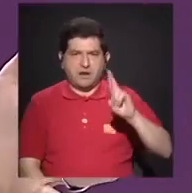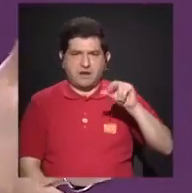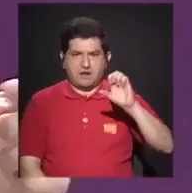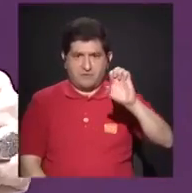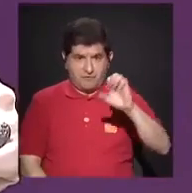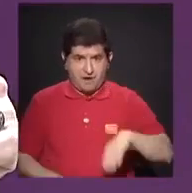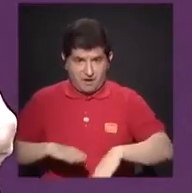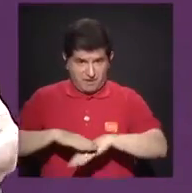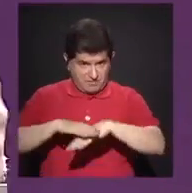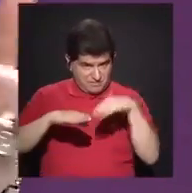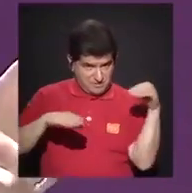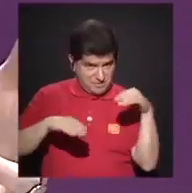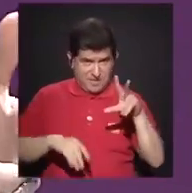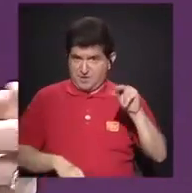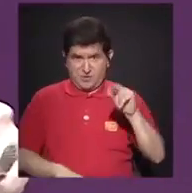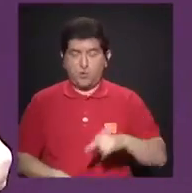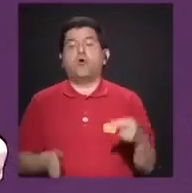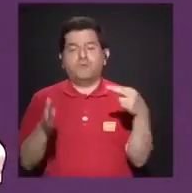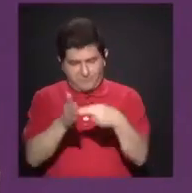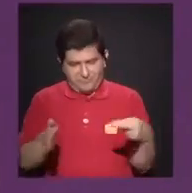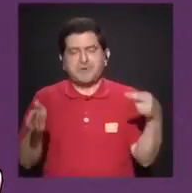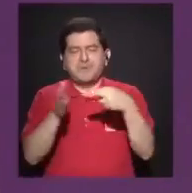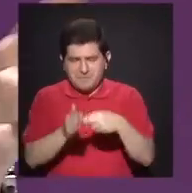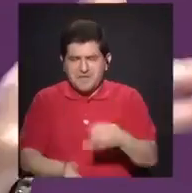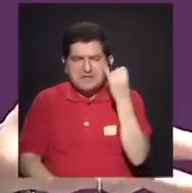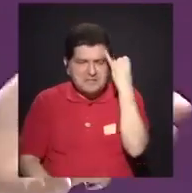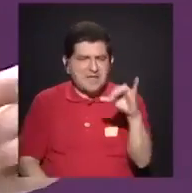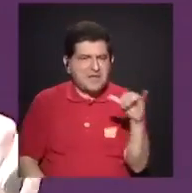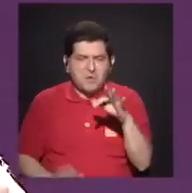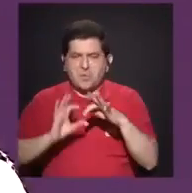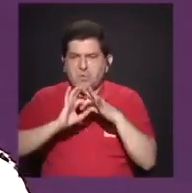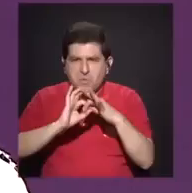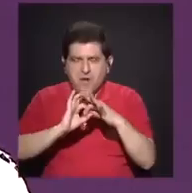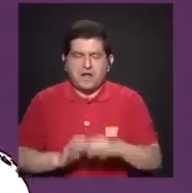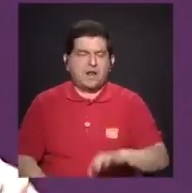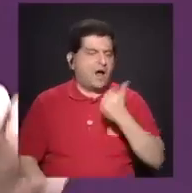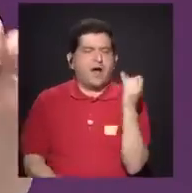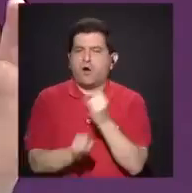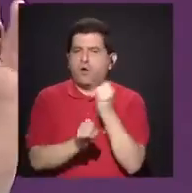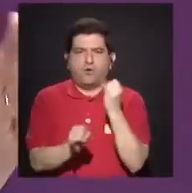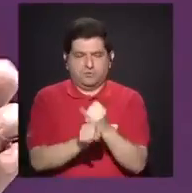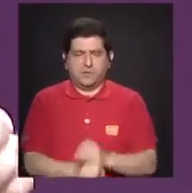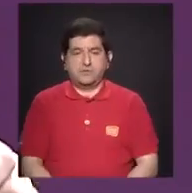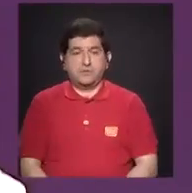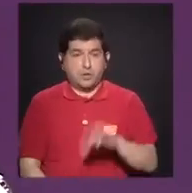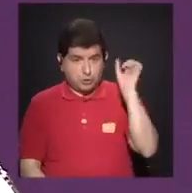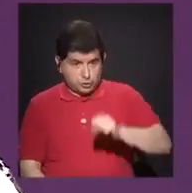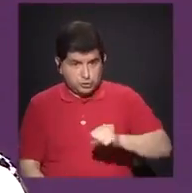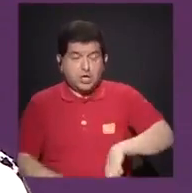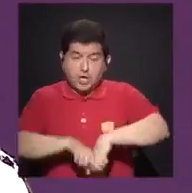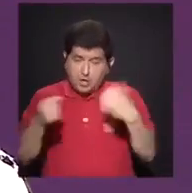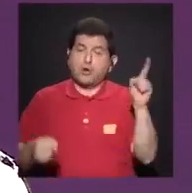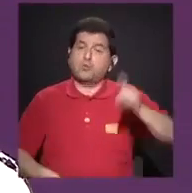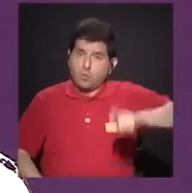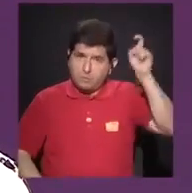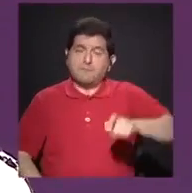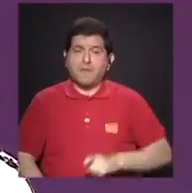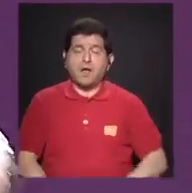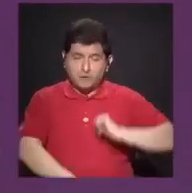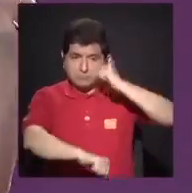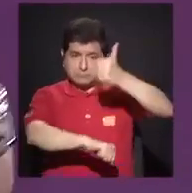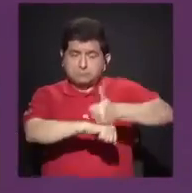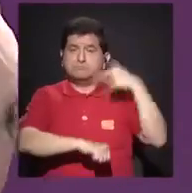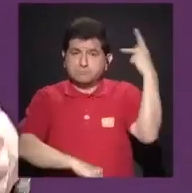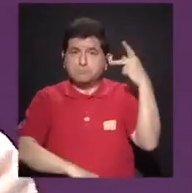ajena a esto. Finalmente reproduce esta ideología sexual igual que otras de las grandes instituciones y sí, hay que transgredirlas. Hay que